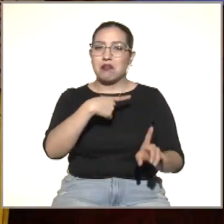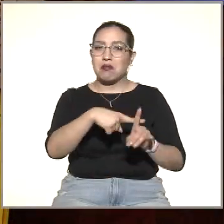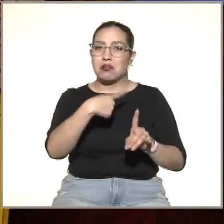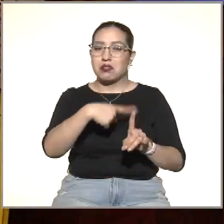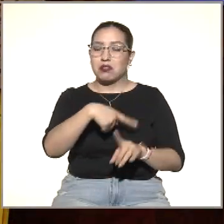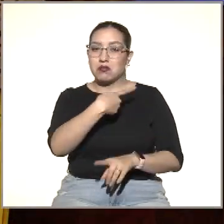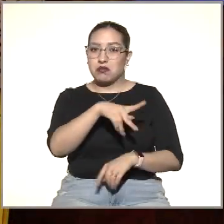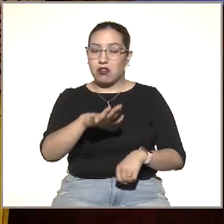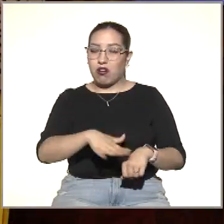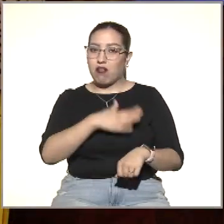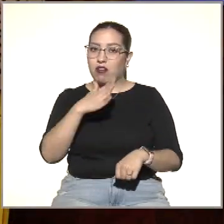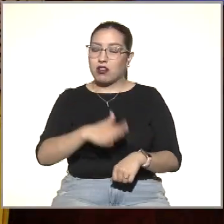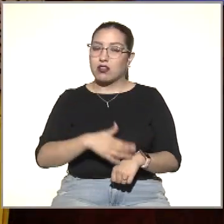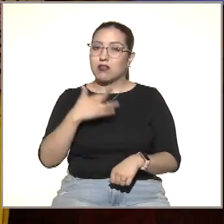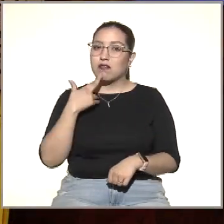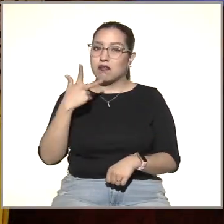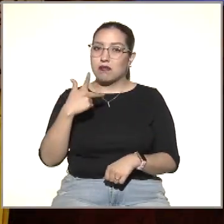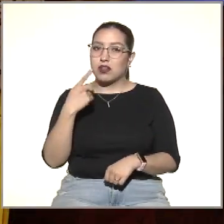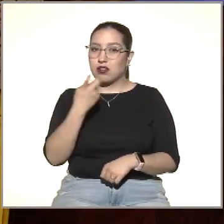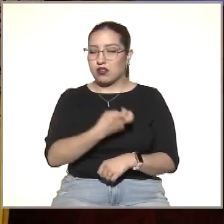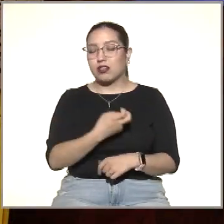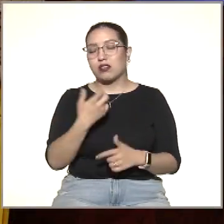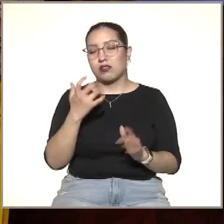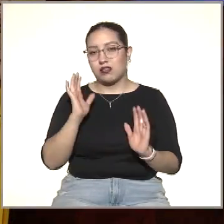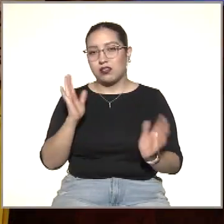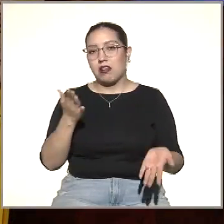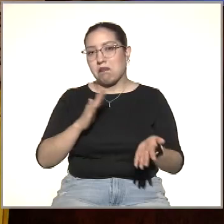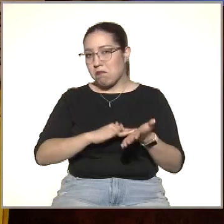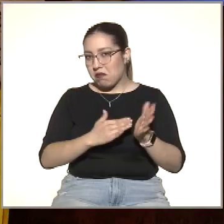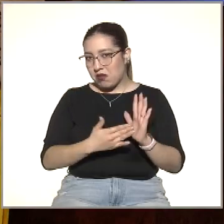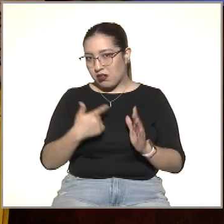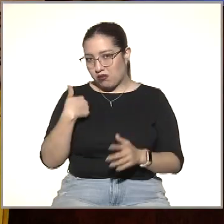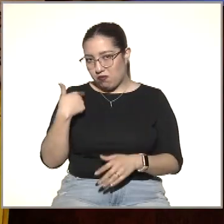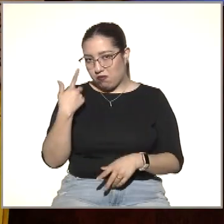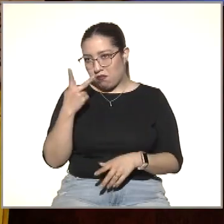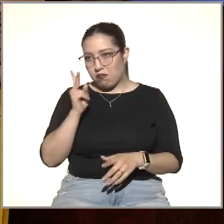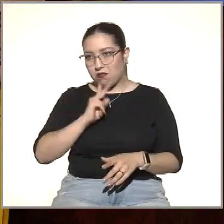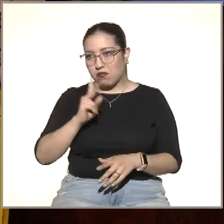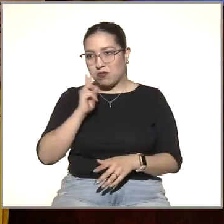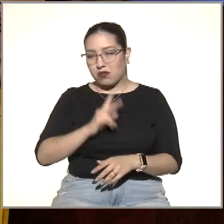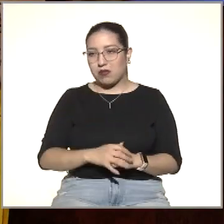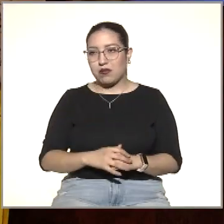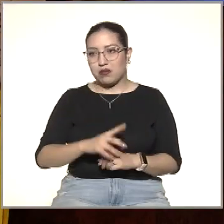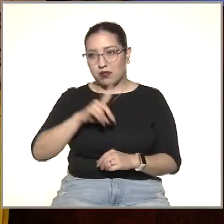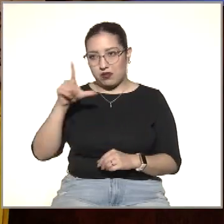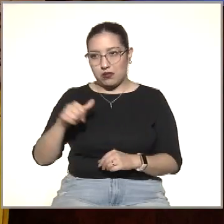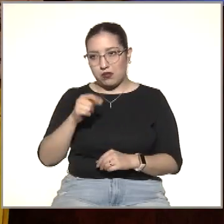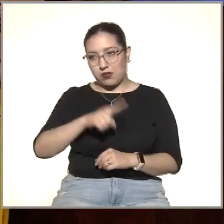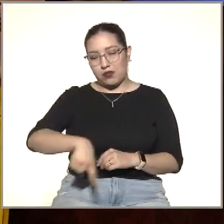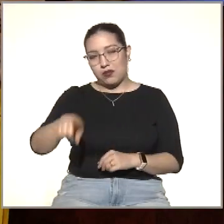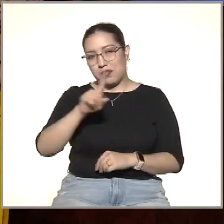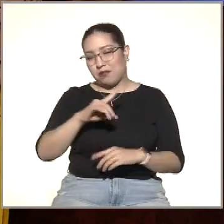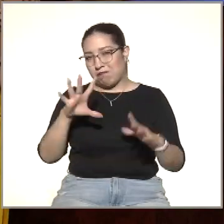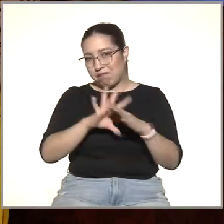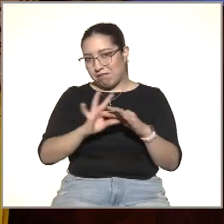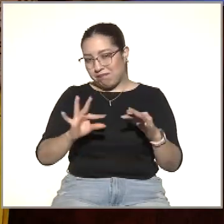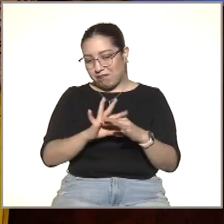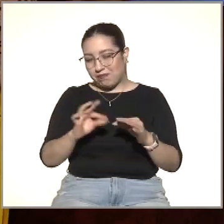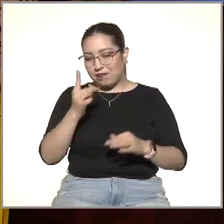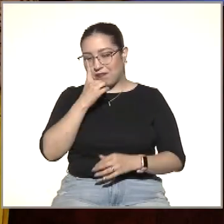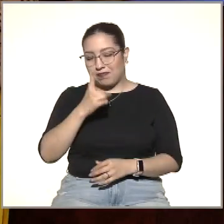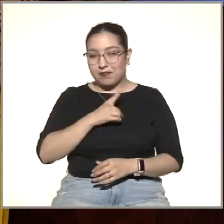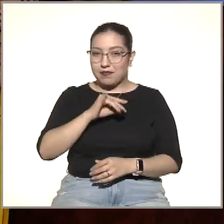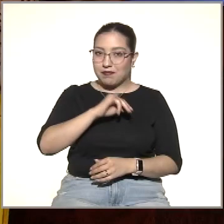sus calificaciones. Es un método muy probado en mi práctica. Ya nos contarán seguro más adelante de que si eso es real o